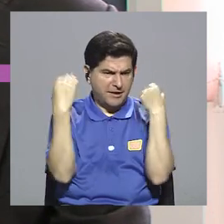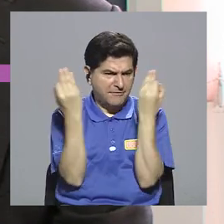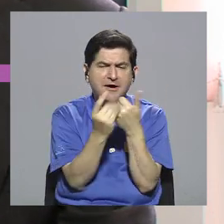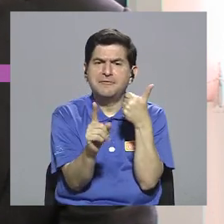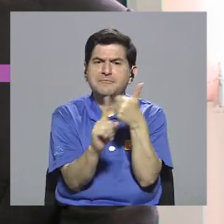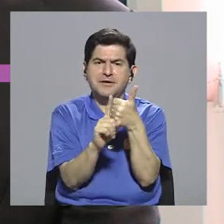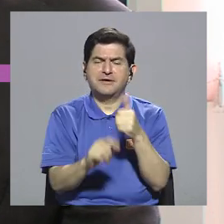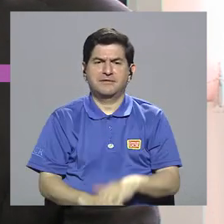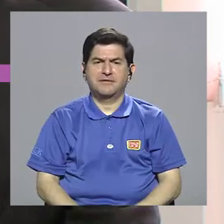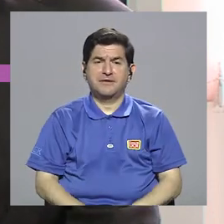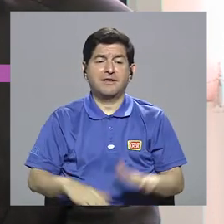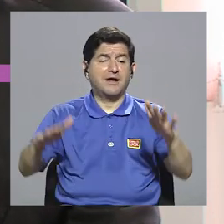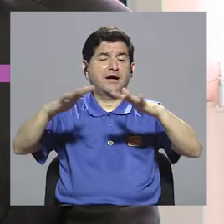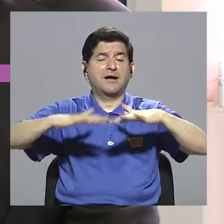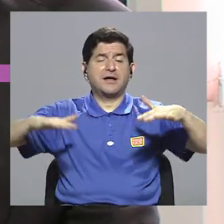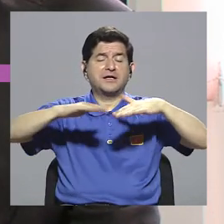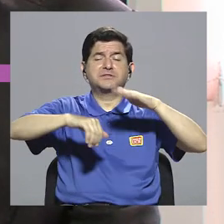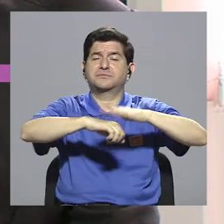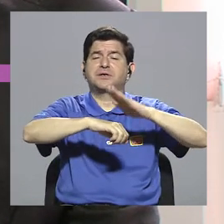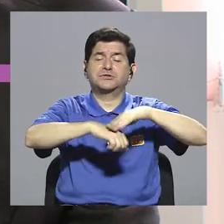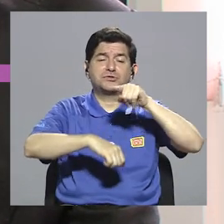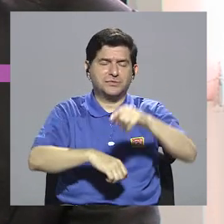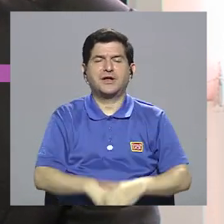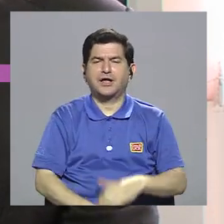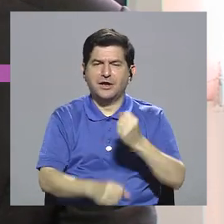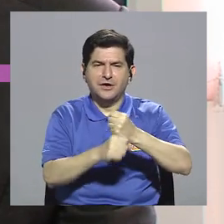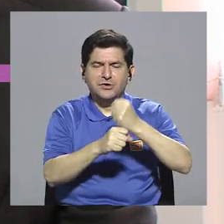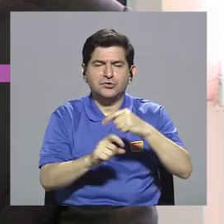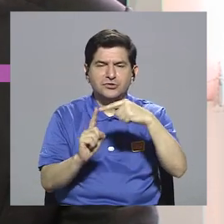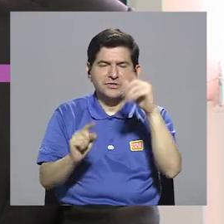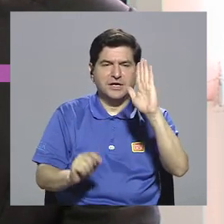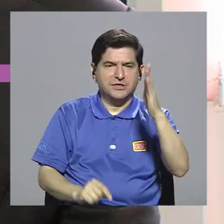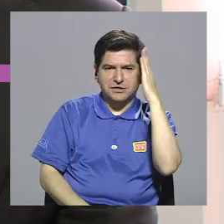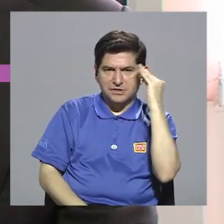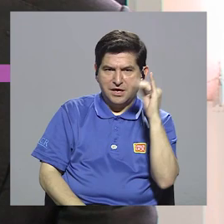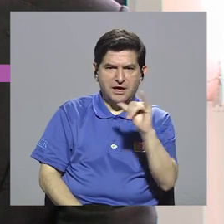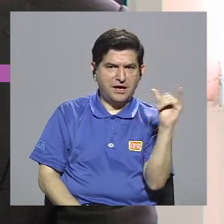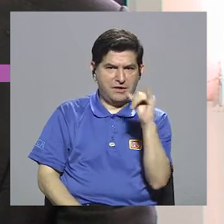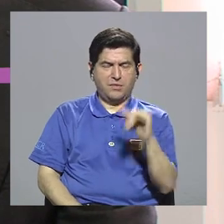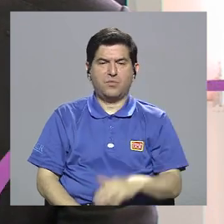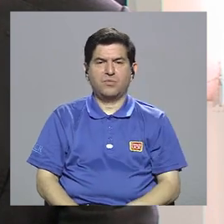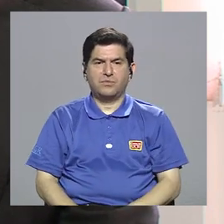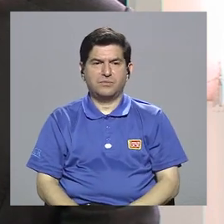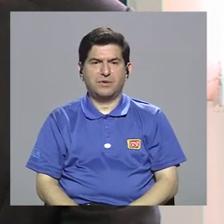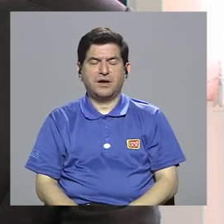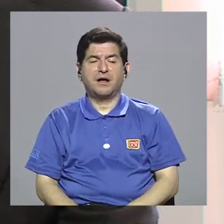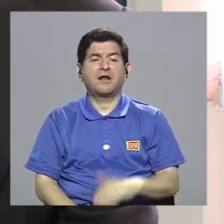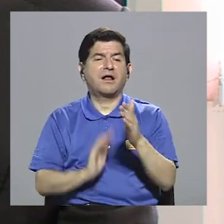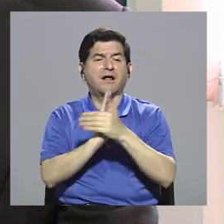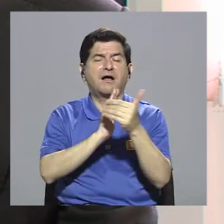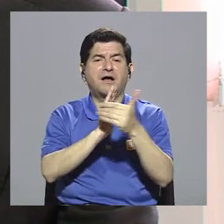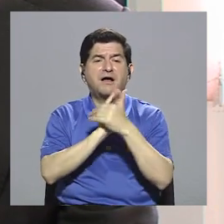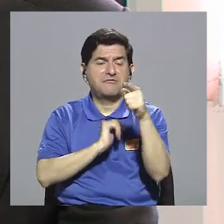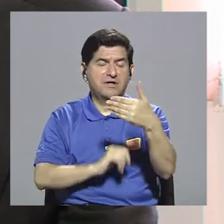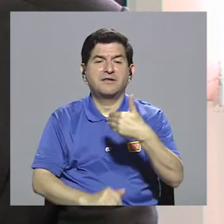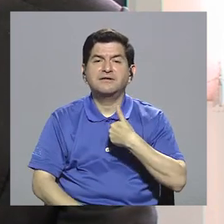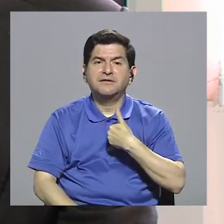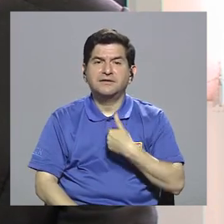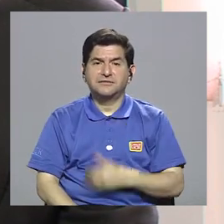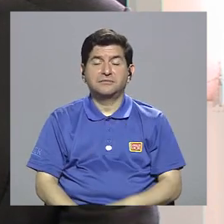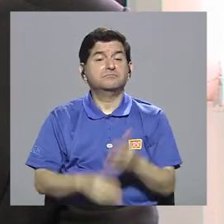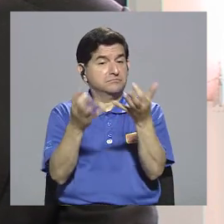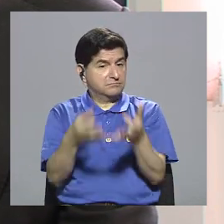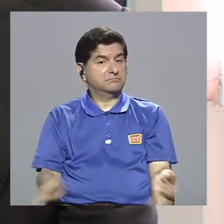familias y darles ese espacio para que puedan aportar desde su experiencia pero también desde desde digamos la capacidad que ellos